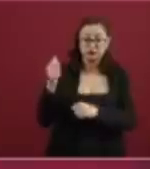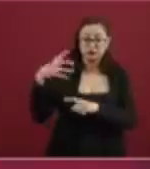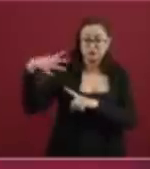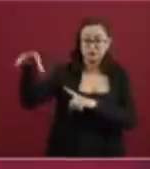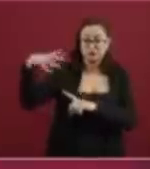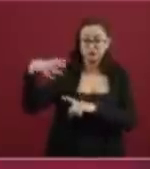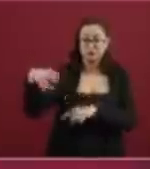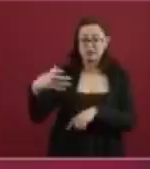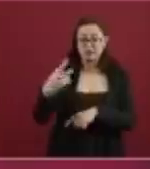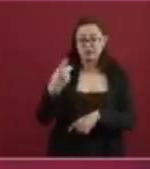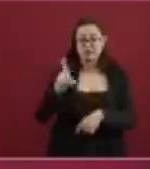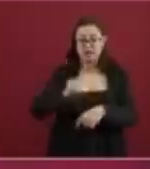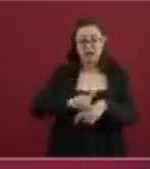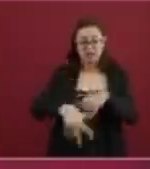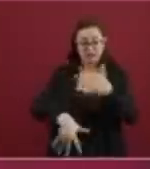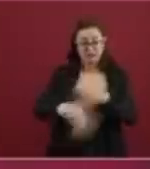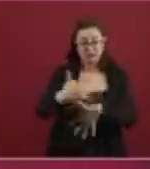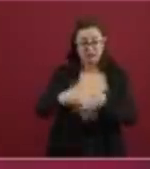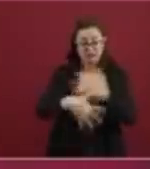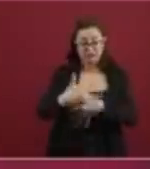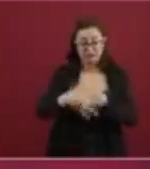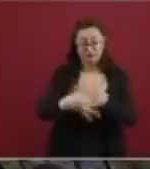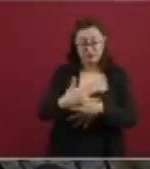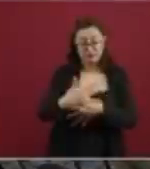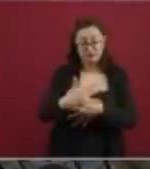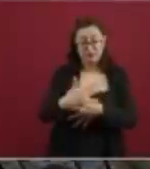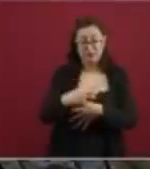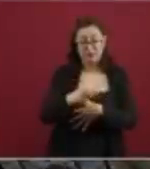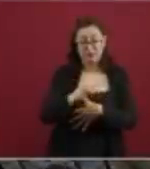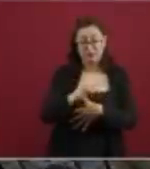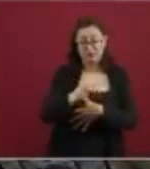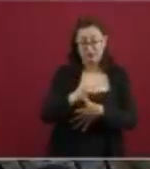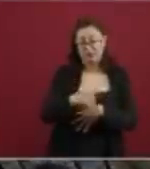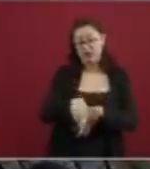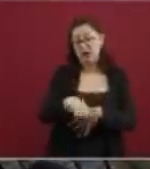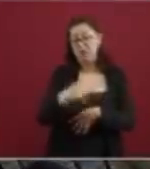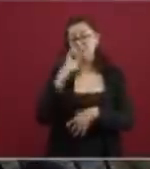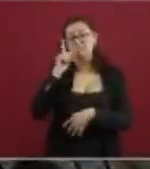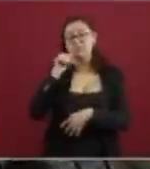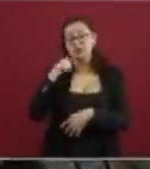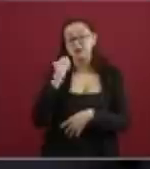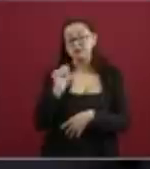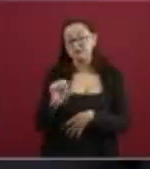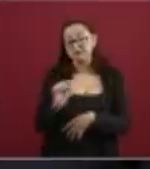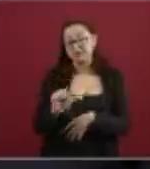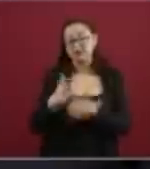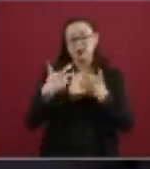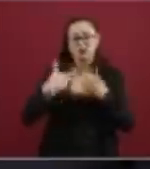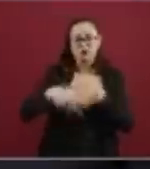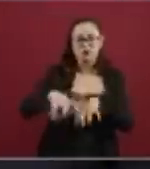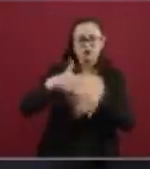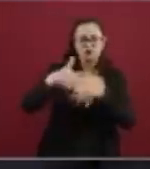y el 16, el desfile, ¿bajo qué